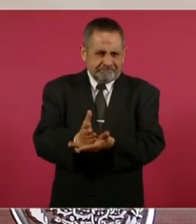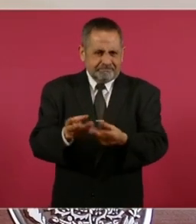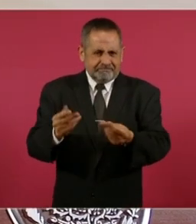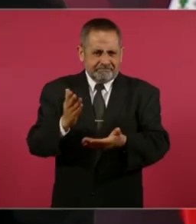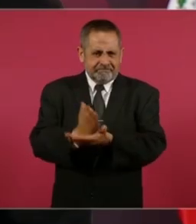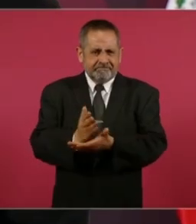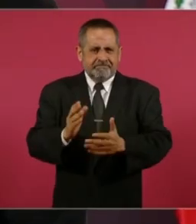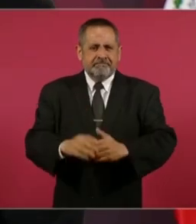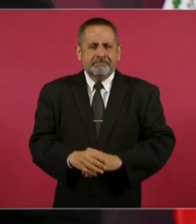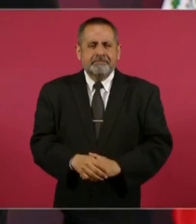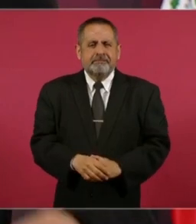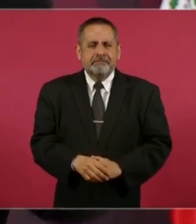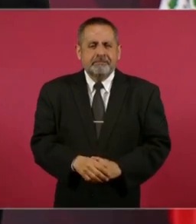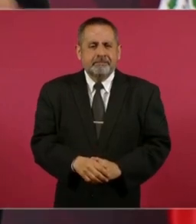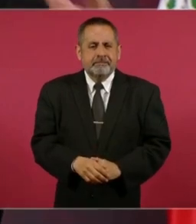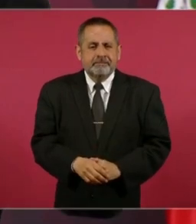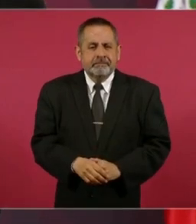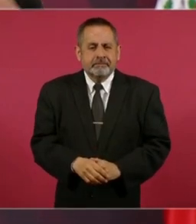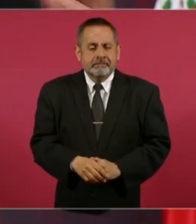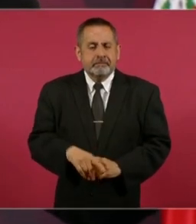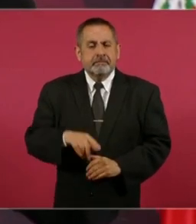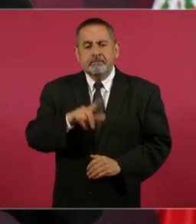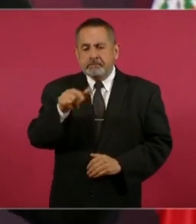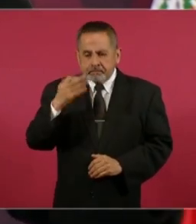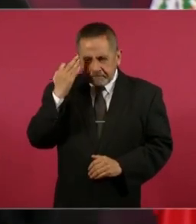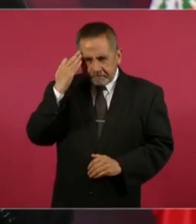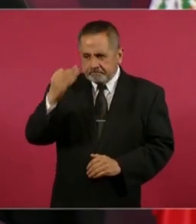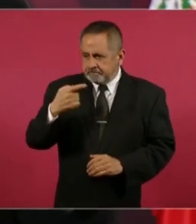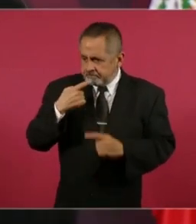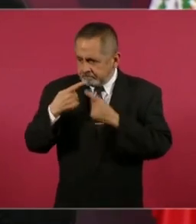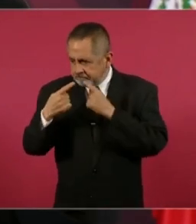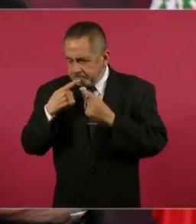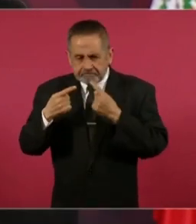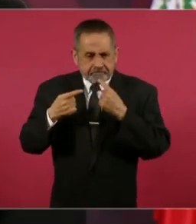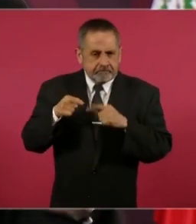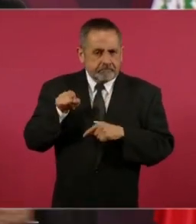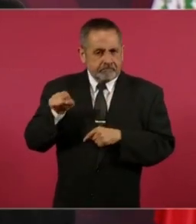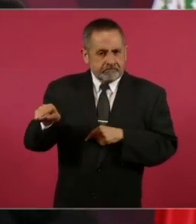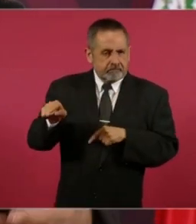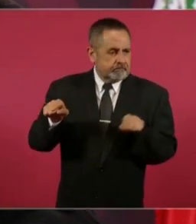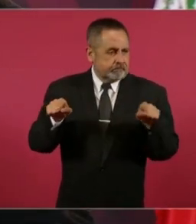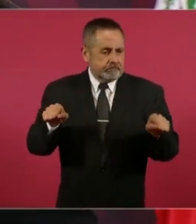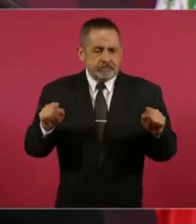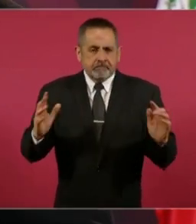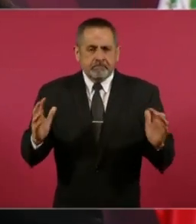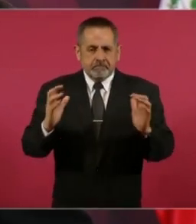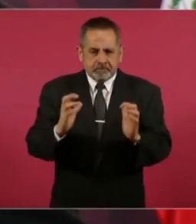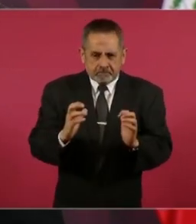fuego y un tiempo para que los